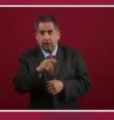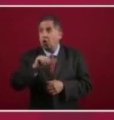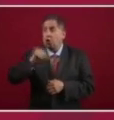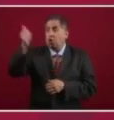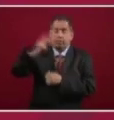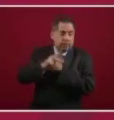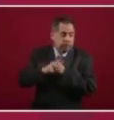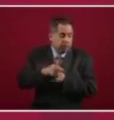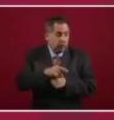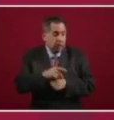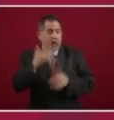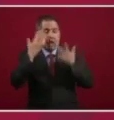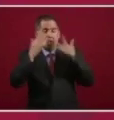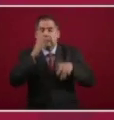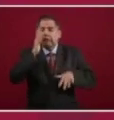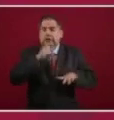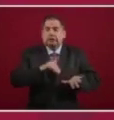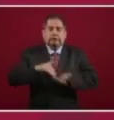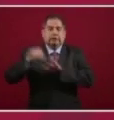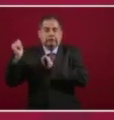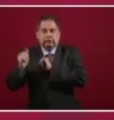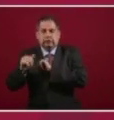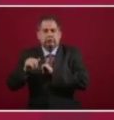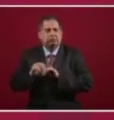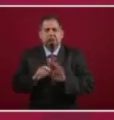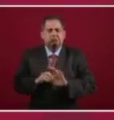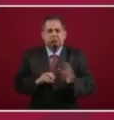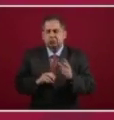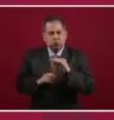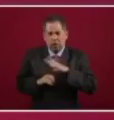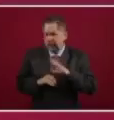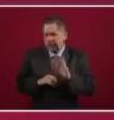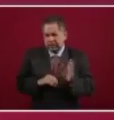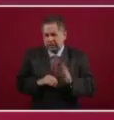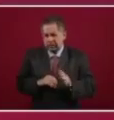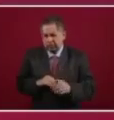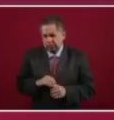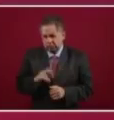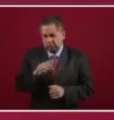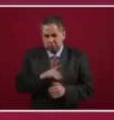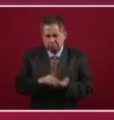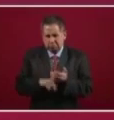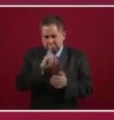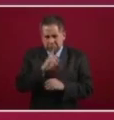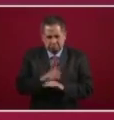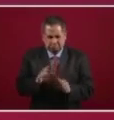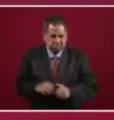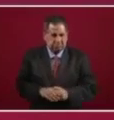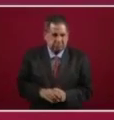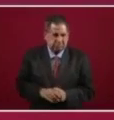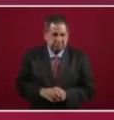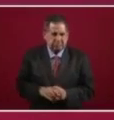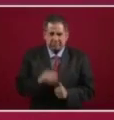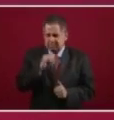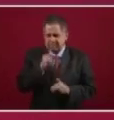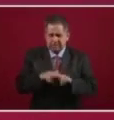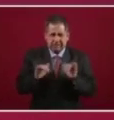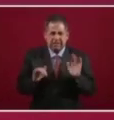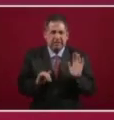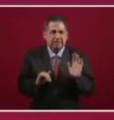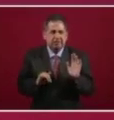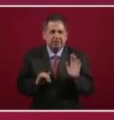asusten o espanten la inversión extranjera. No hay nada que